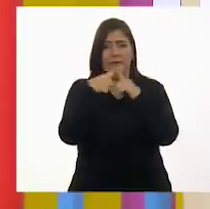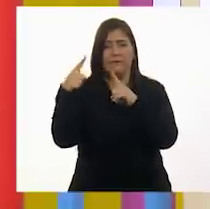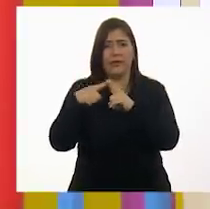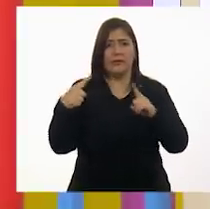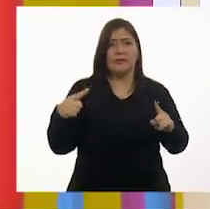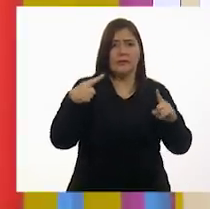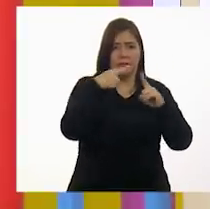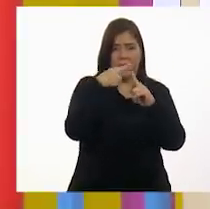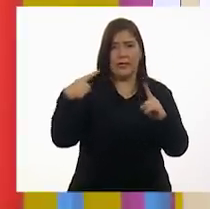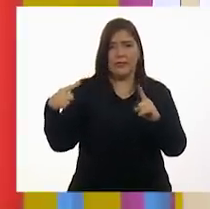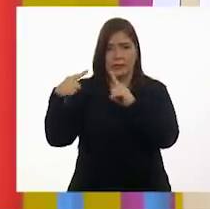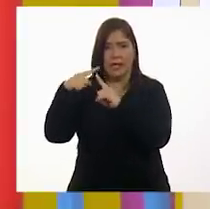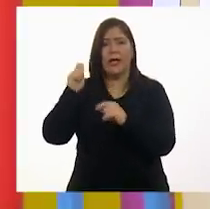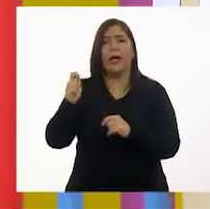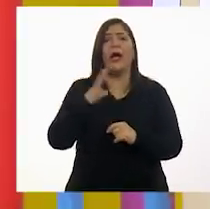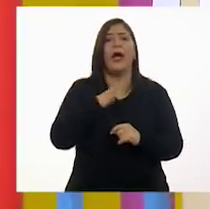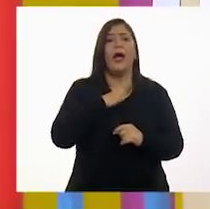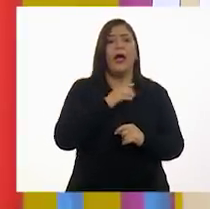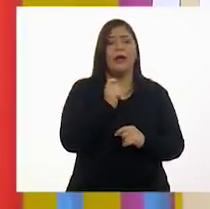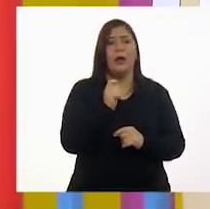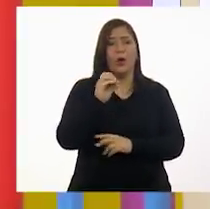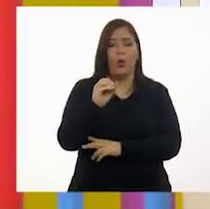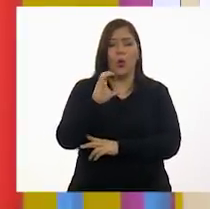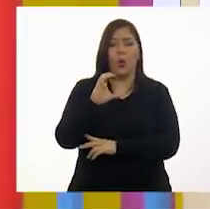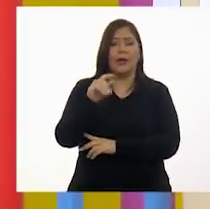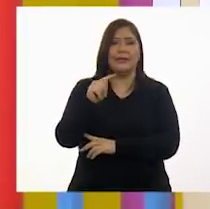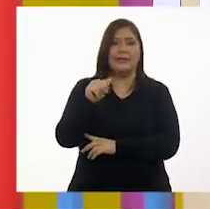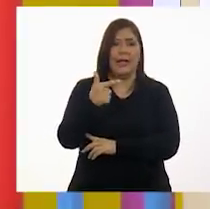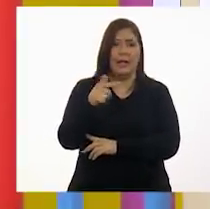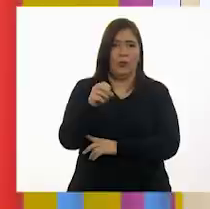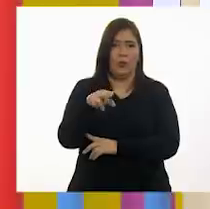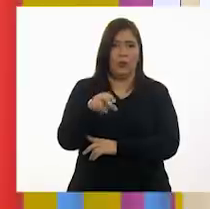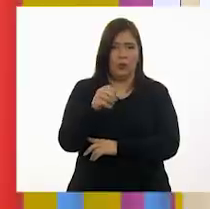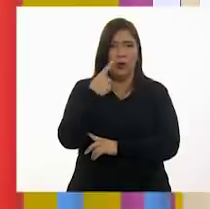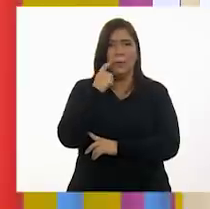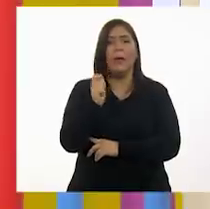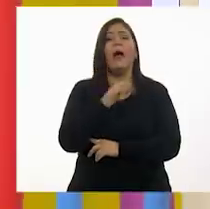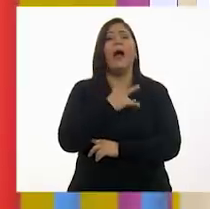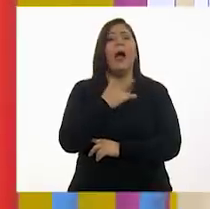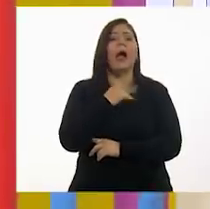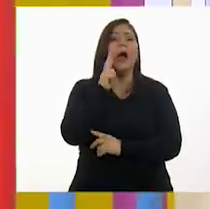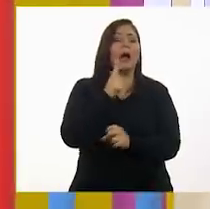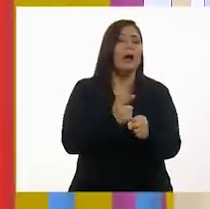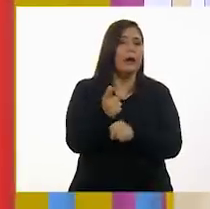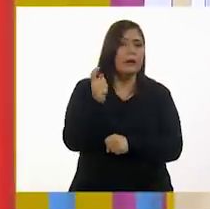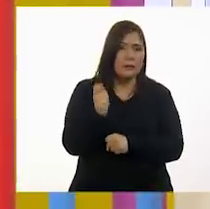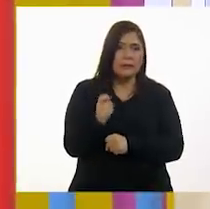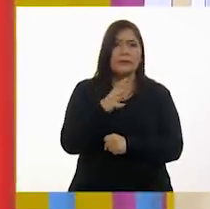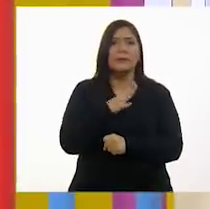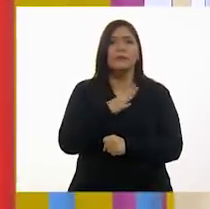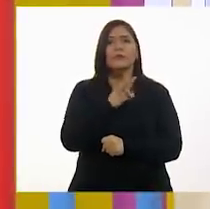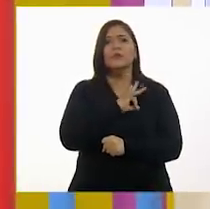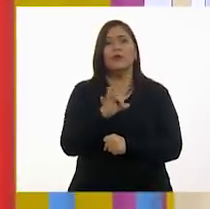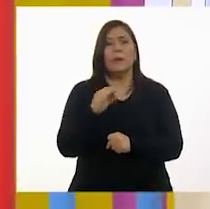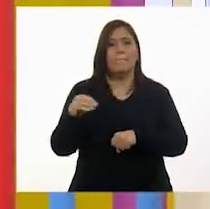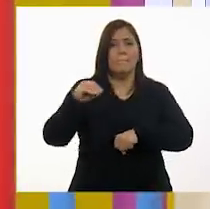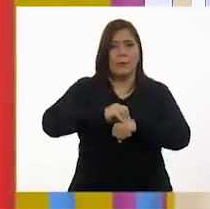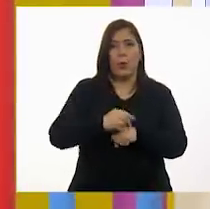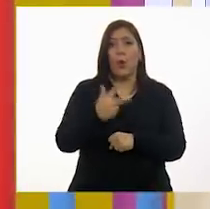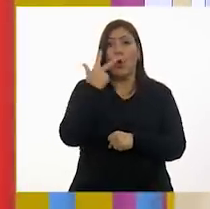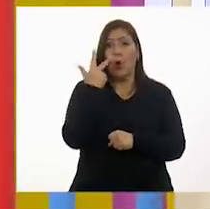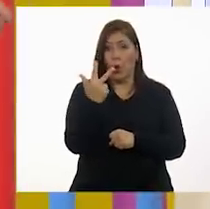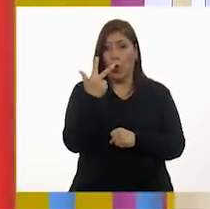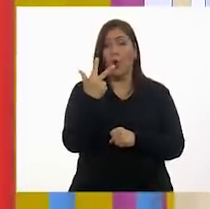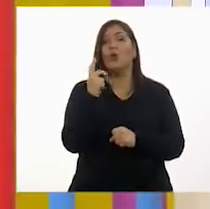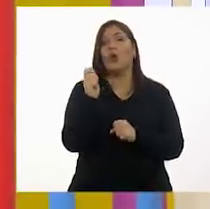aristas, que sería un octágono, un prisma octagonal, quiere decir que entonces yo tendría que poner ocho